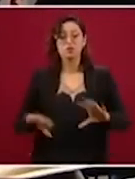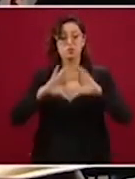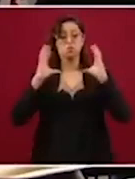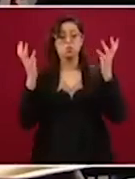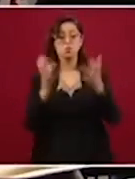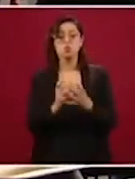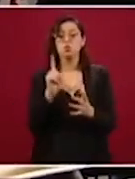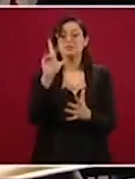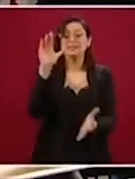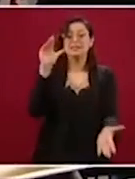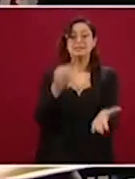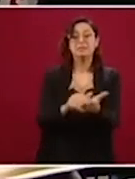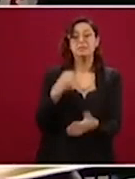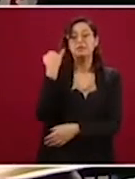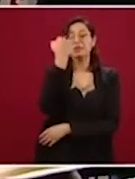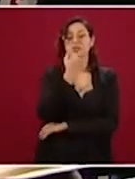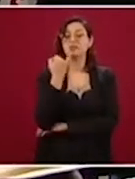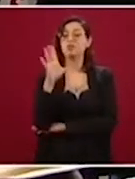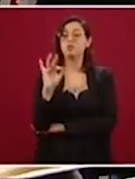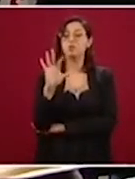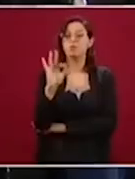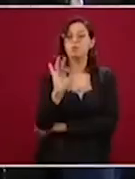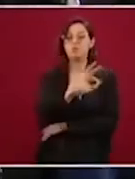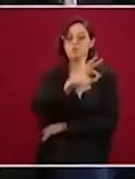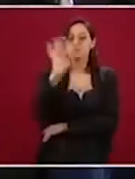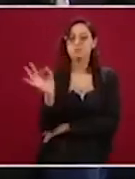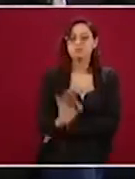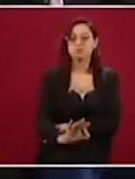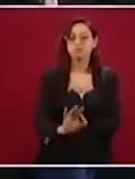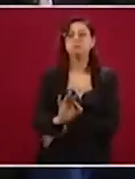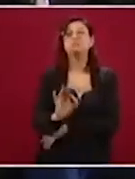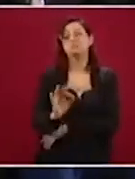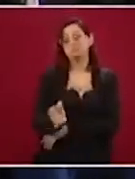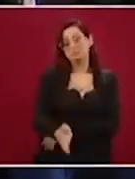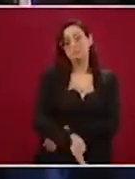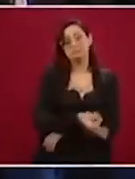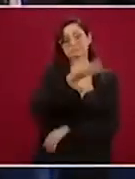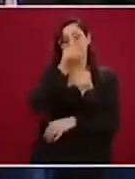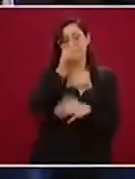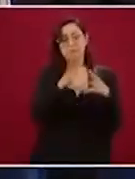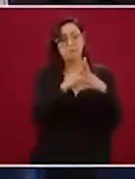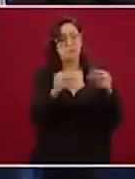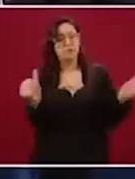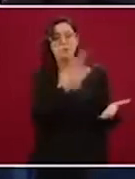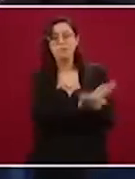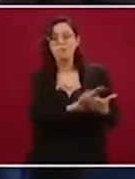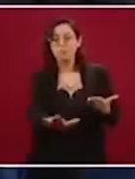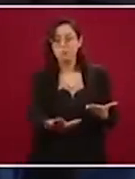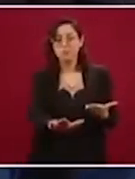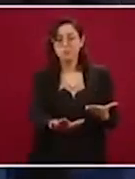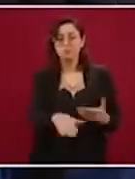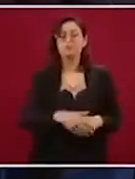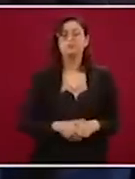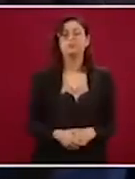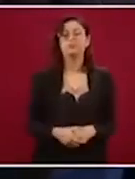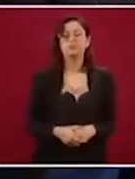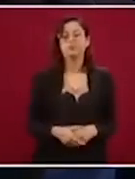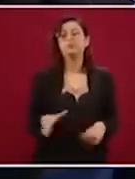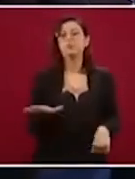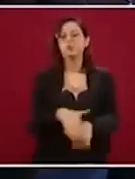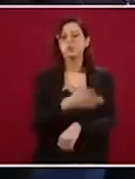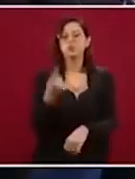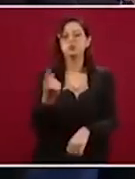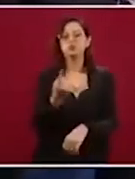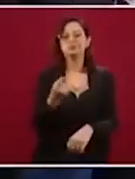mundo al alrededor del 40 por ciento están en peligro de desaparecer y se trata principalmente de